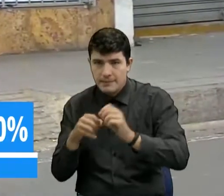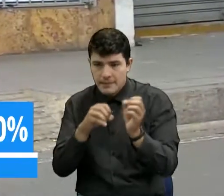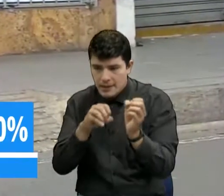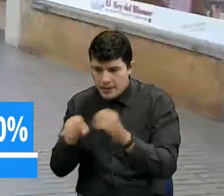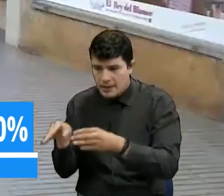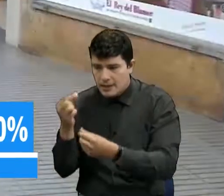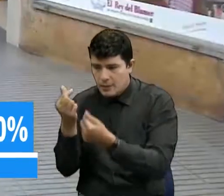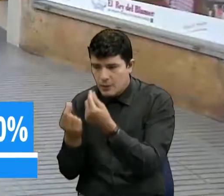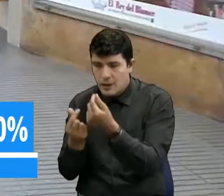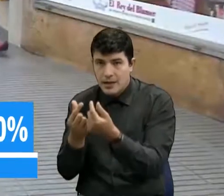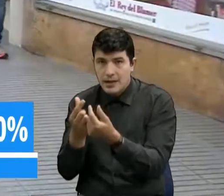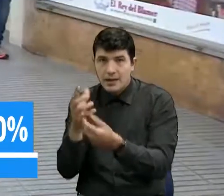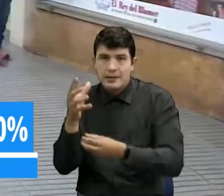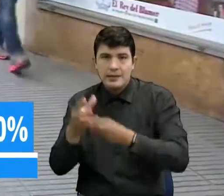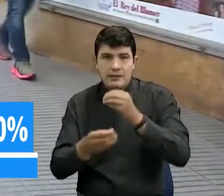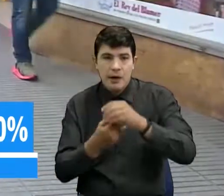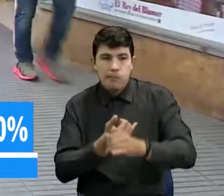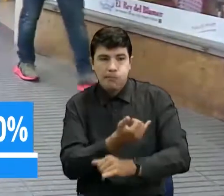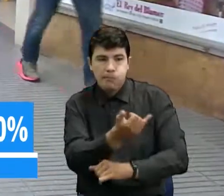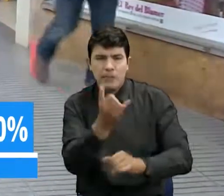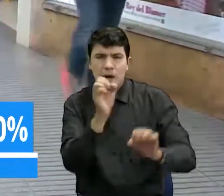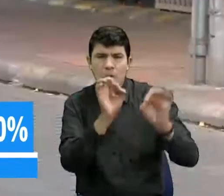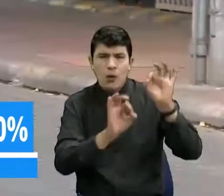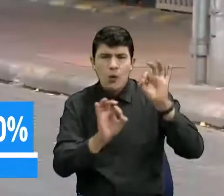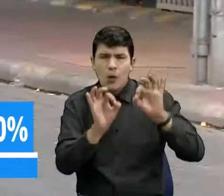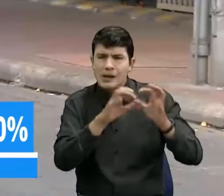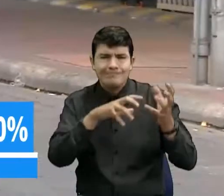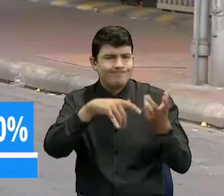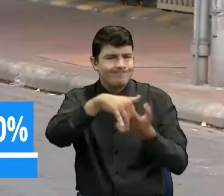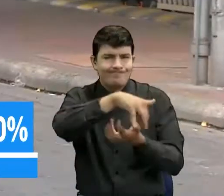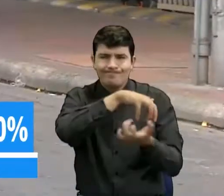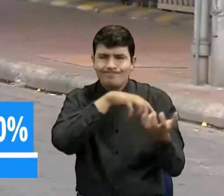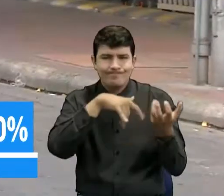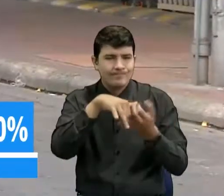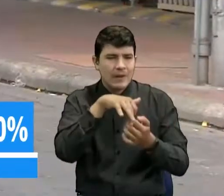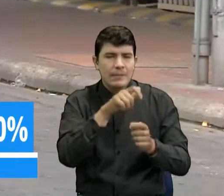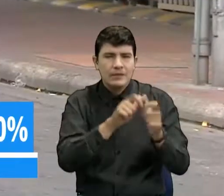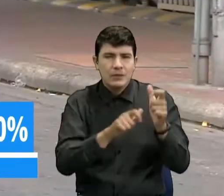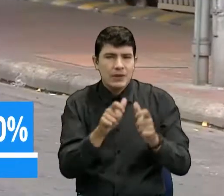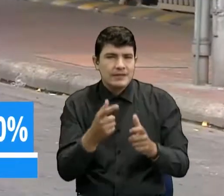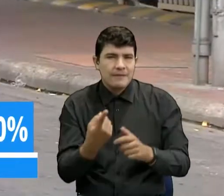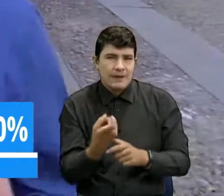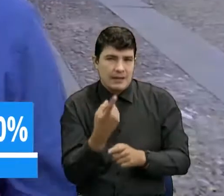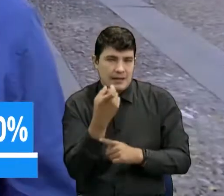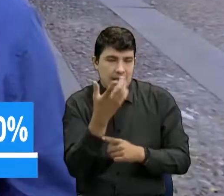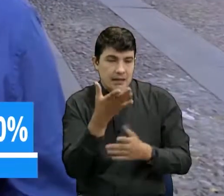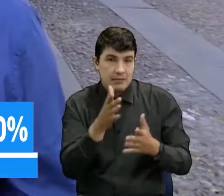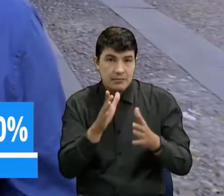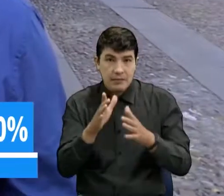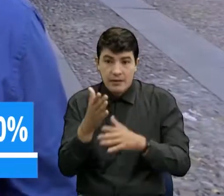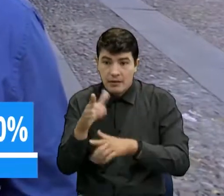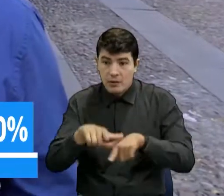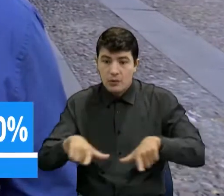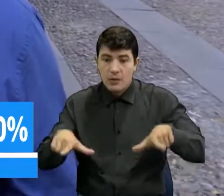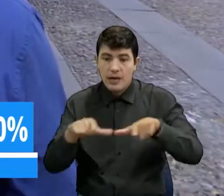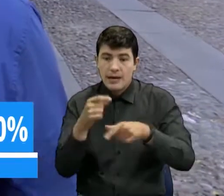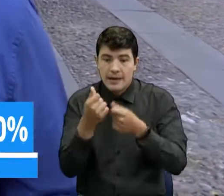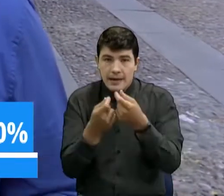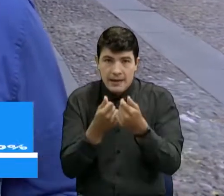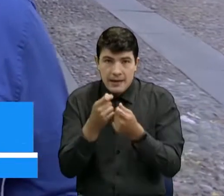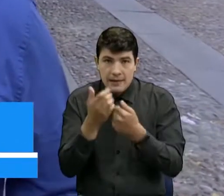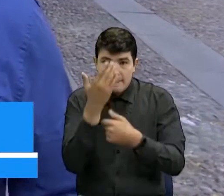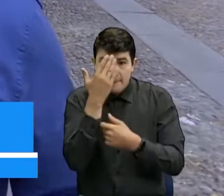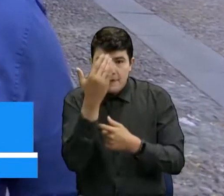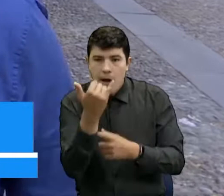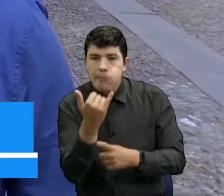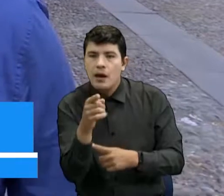el desorden que se produce y que en algunas oportunidades no permite el ingreso de compradores. Pero fuera de los ingresos que se dejan de percibir,